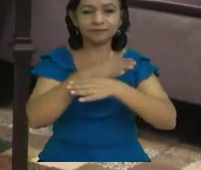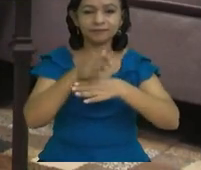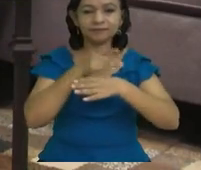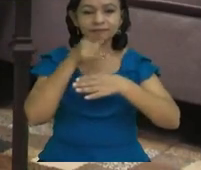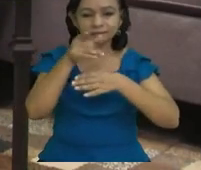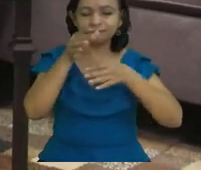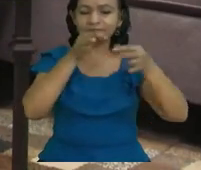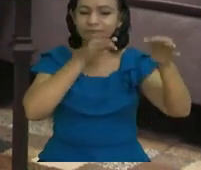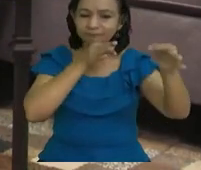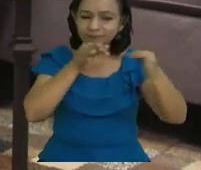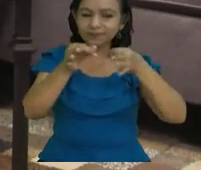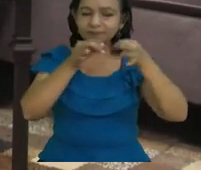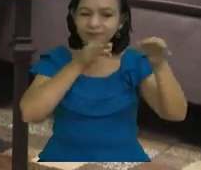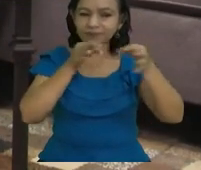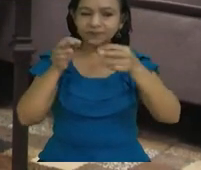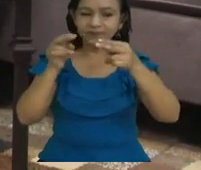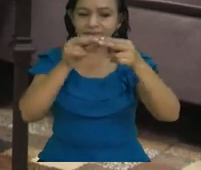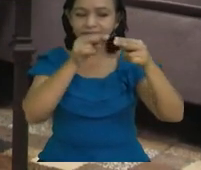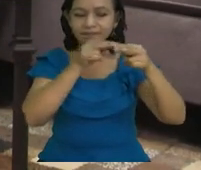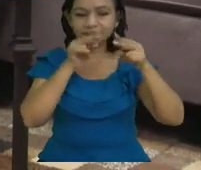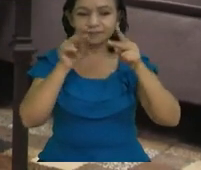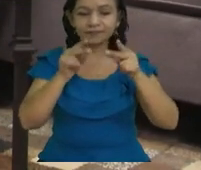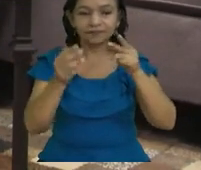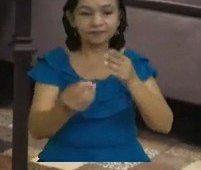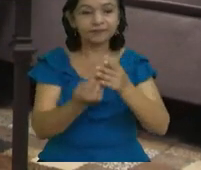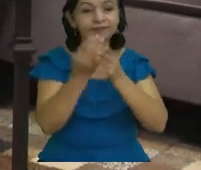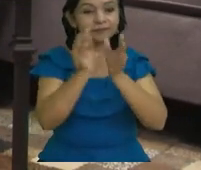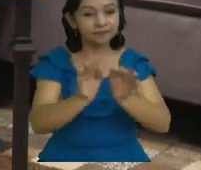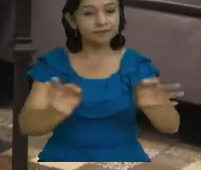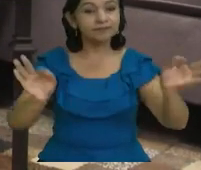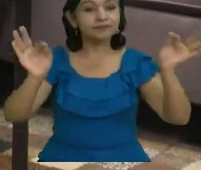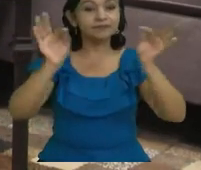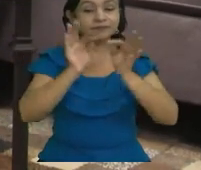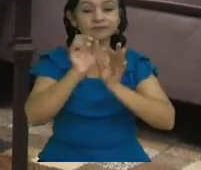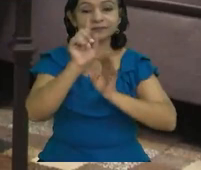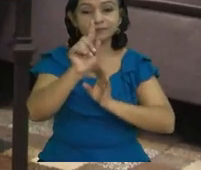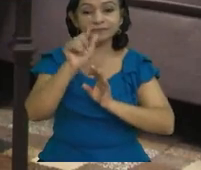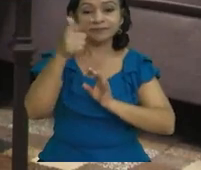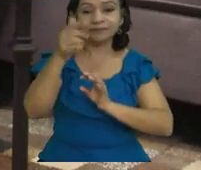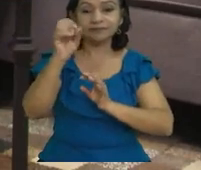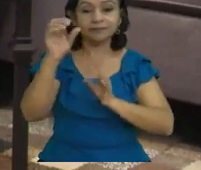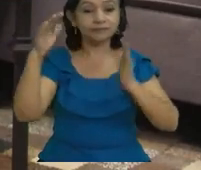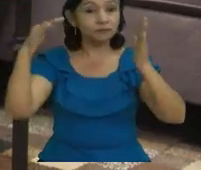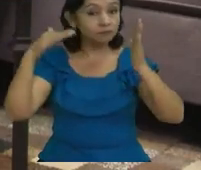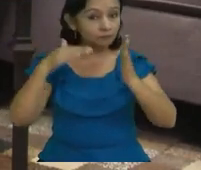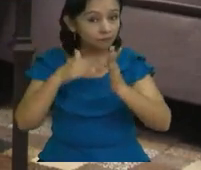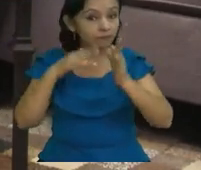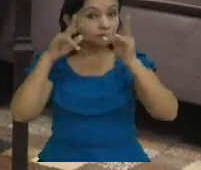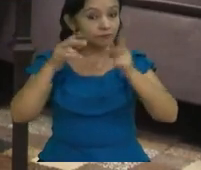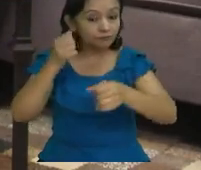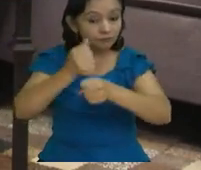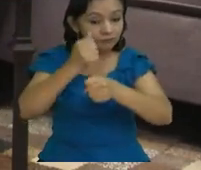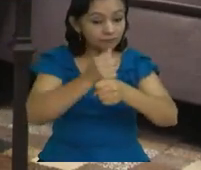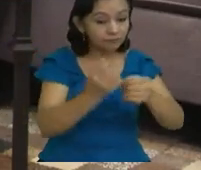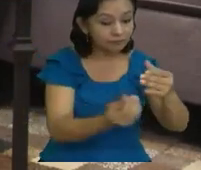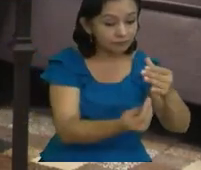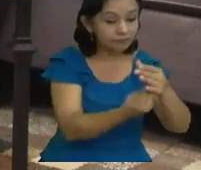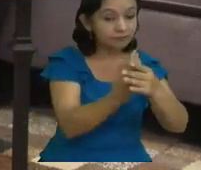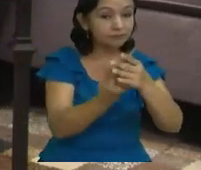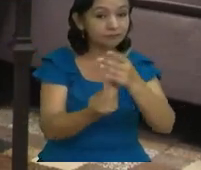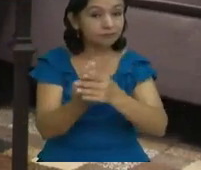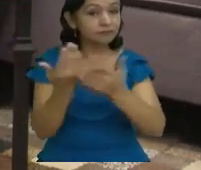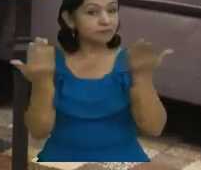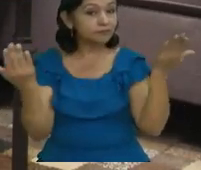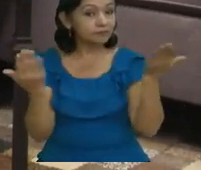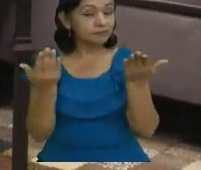dejando ya entrever, que es esa vinculación con los productores, un número bastante importante, 170 mil productores, pero lo que significa para el aumento de la